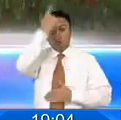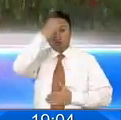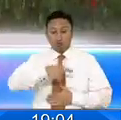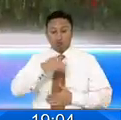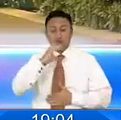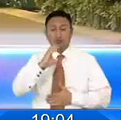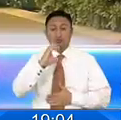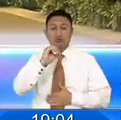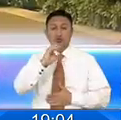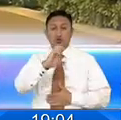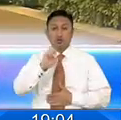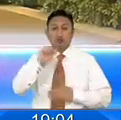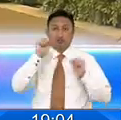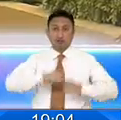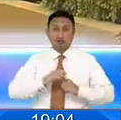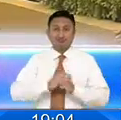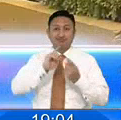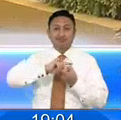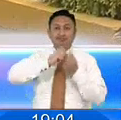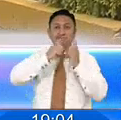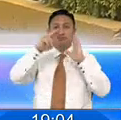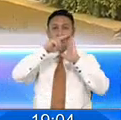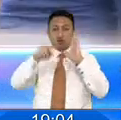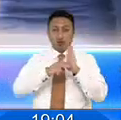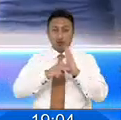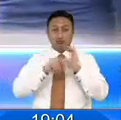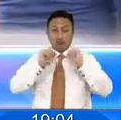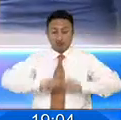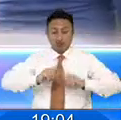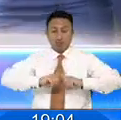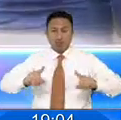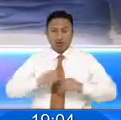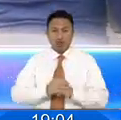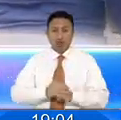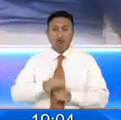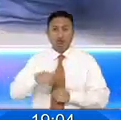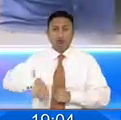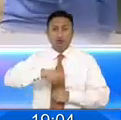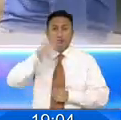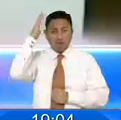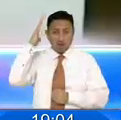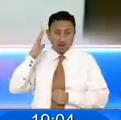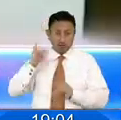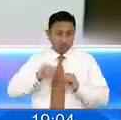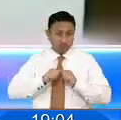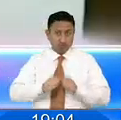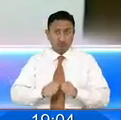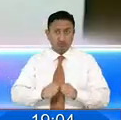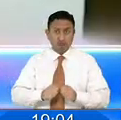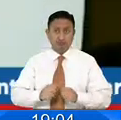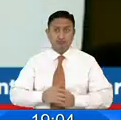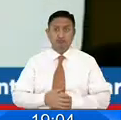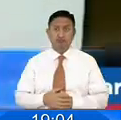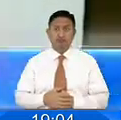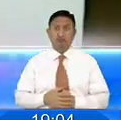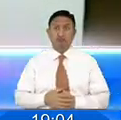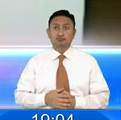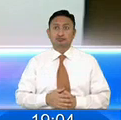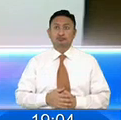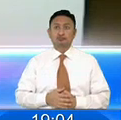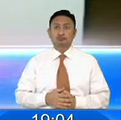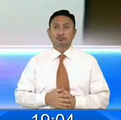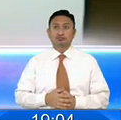adoptar medidas restrictivas, pero que se mantenga la ciudad en amarillo. Y creo que es importante que, teniendo muy claro